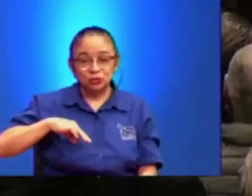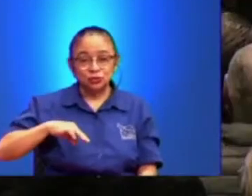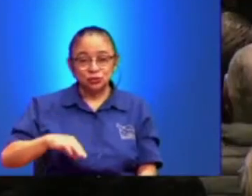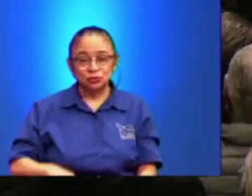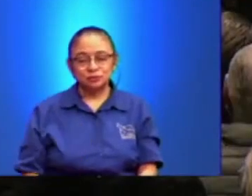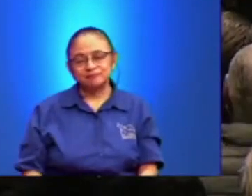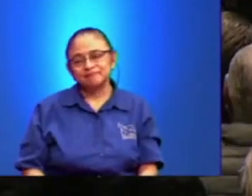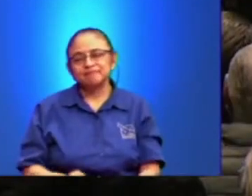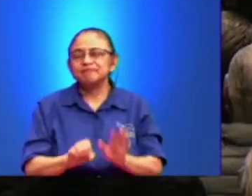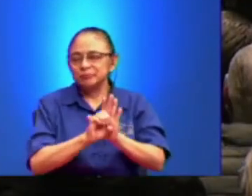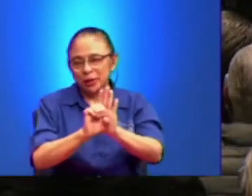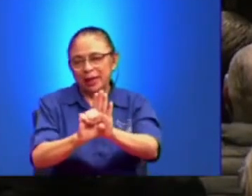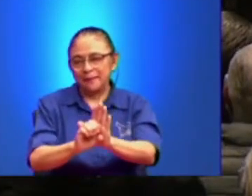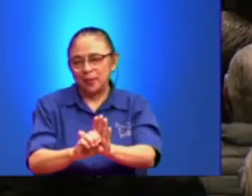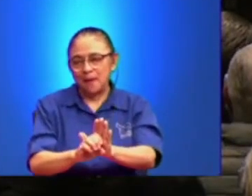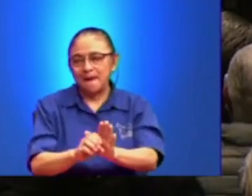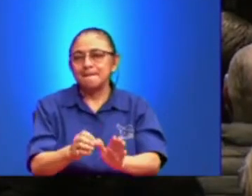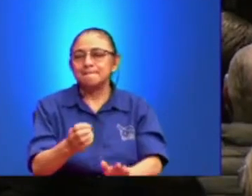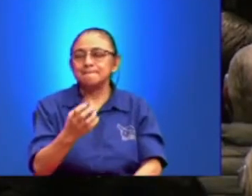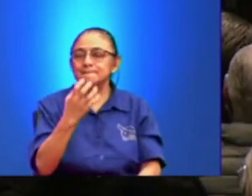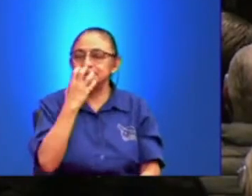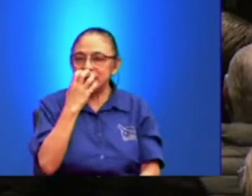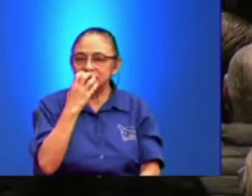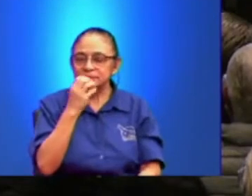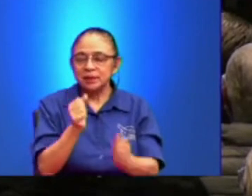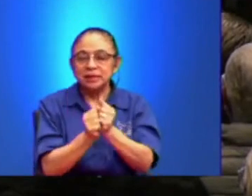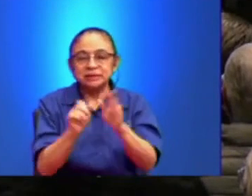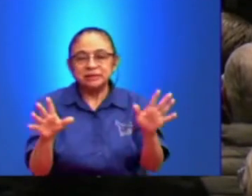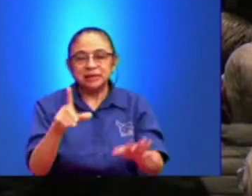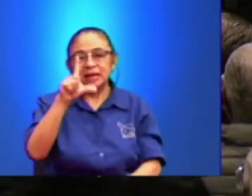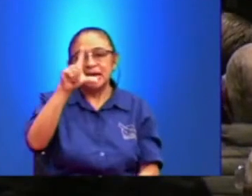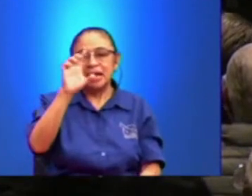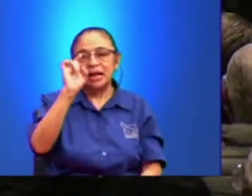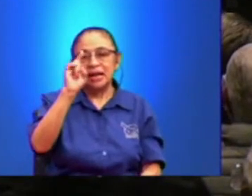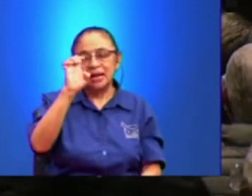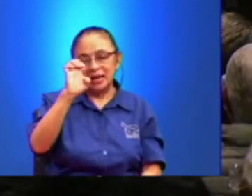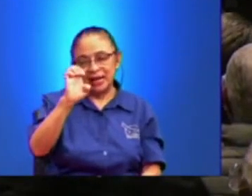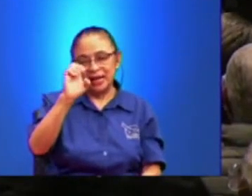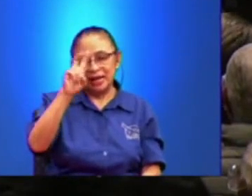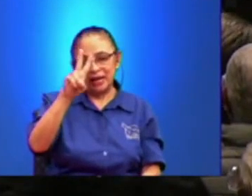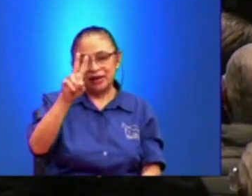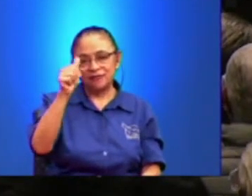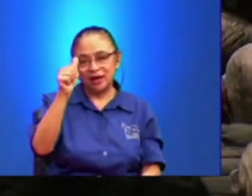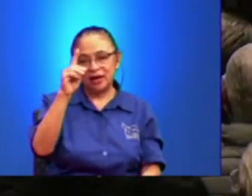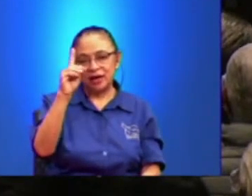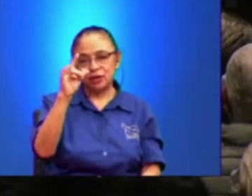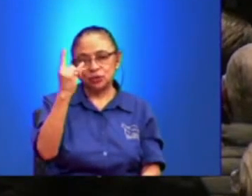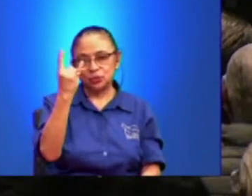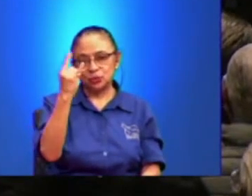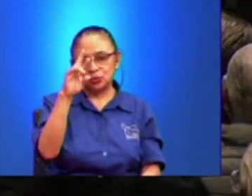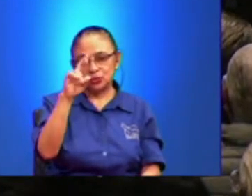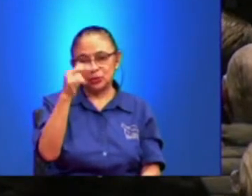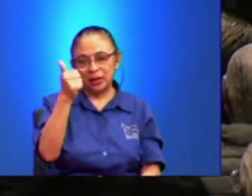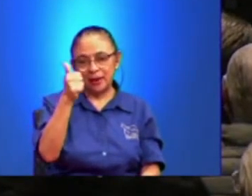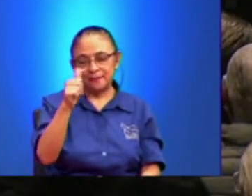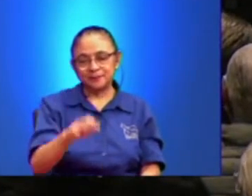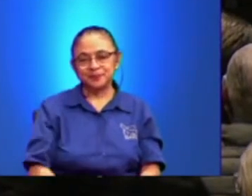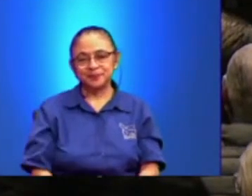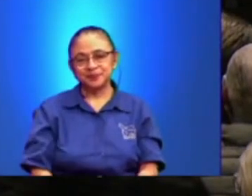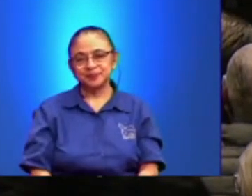sin levadura lo que ellos se estaban comiendo ahí era un pan sin